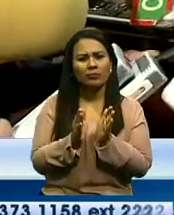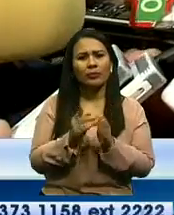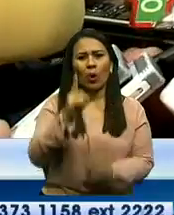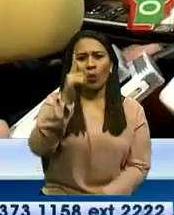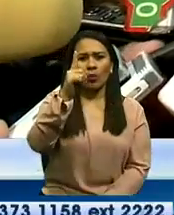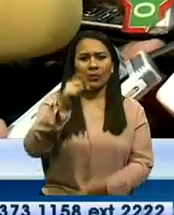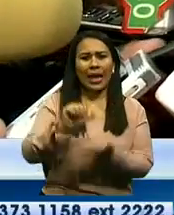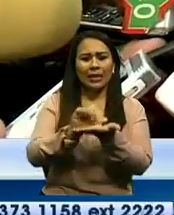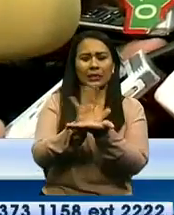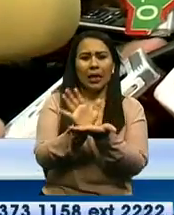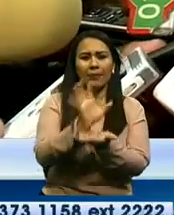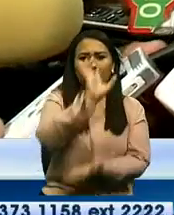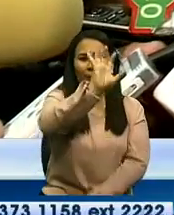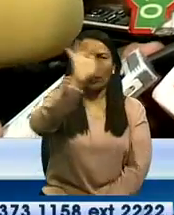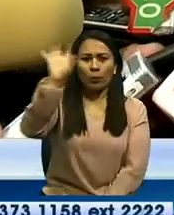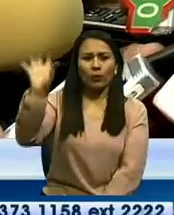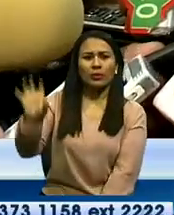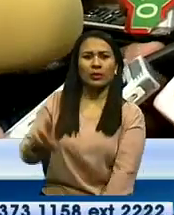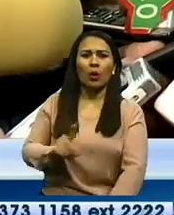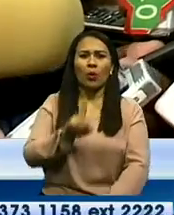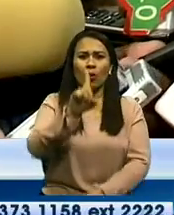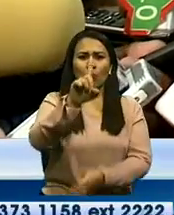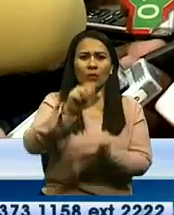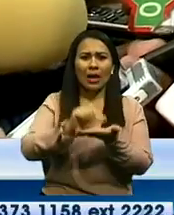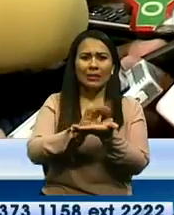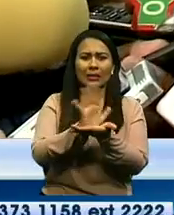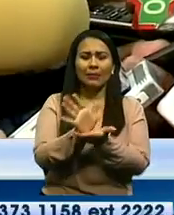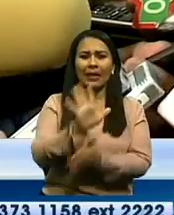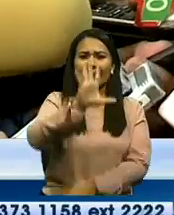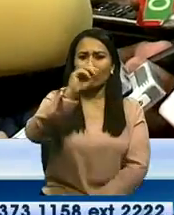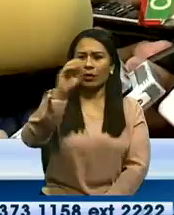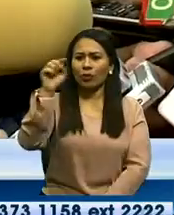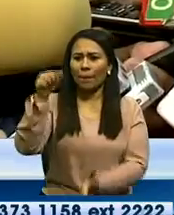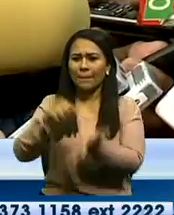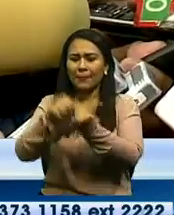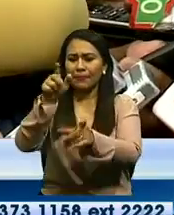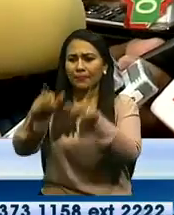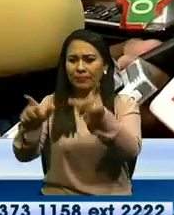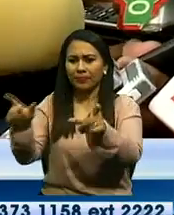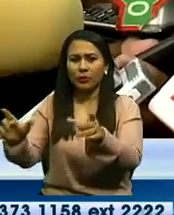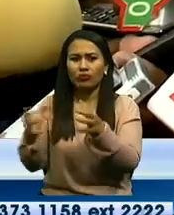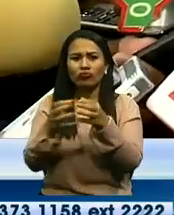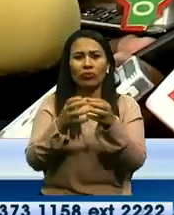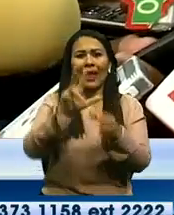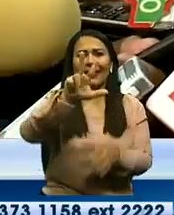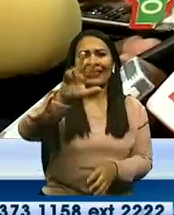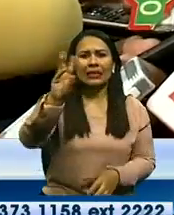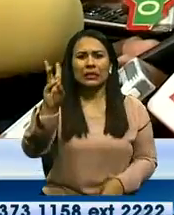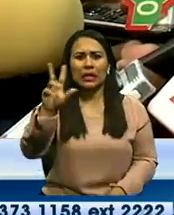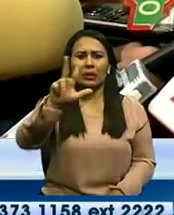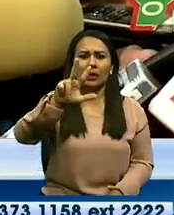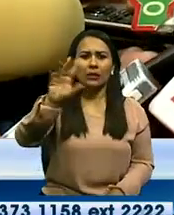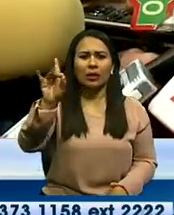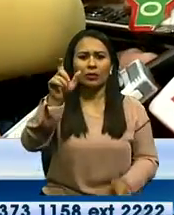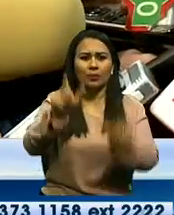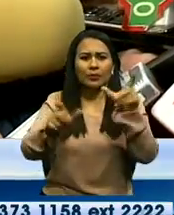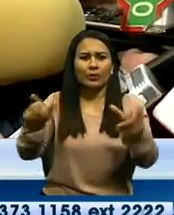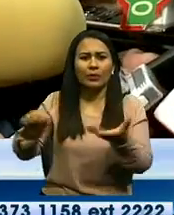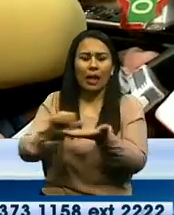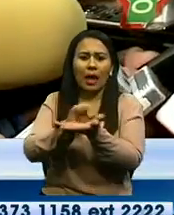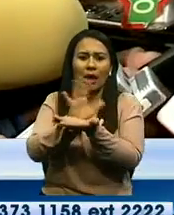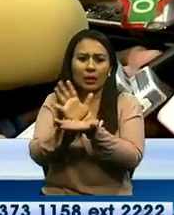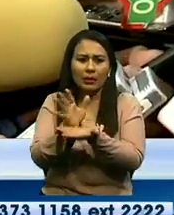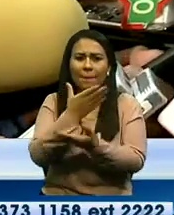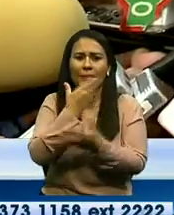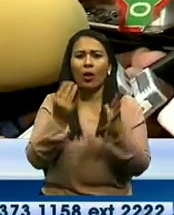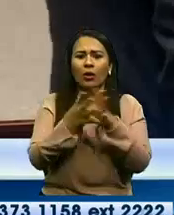asambleísta por provincia, un asambleísta por cada 500.000 habitantes, tendríamos 36, 38 asambleístas resolviendo los